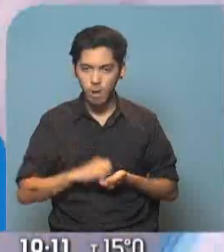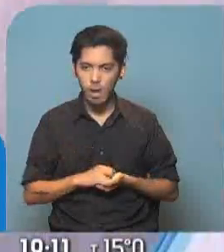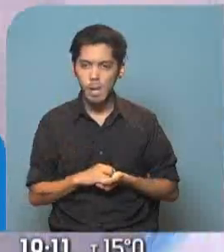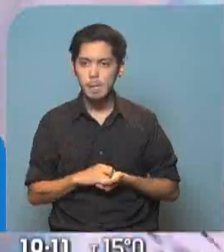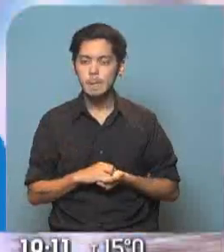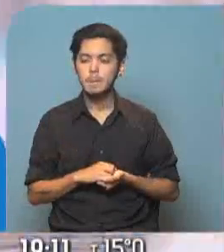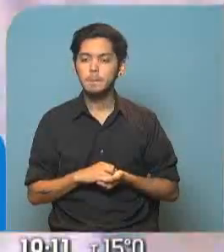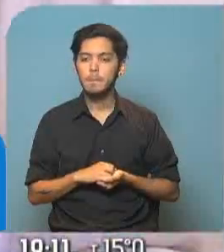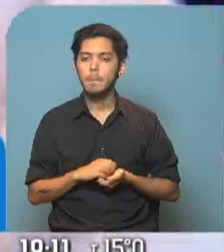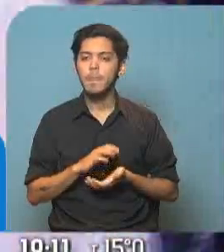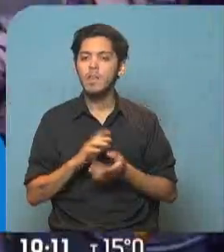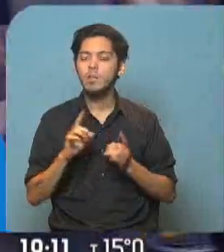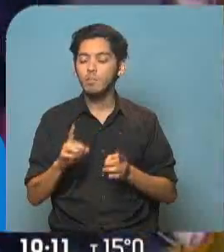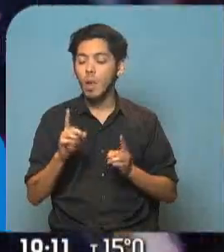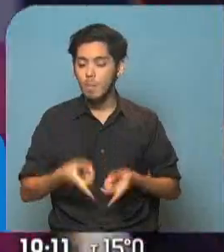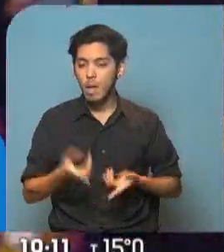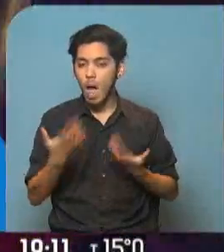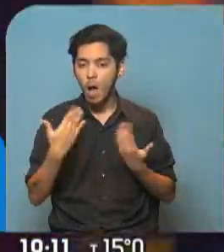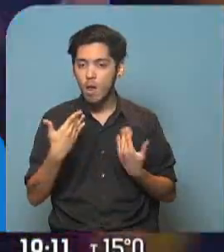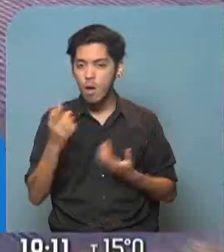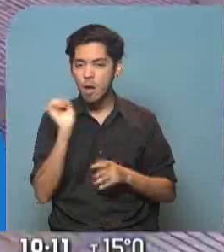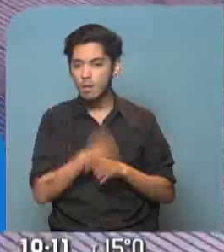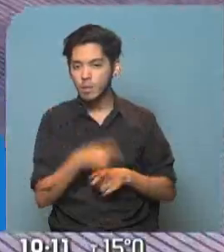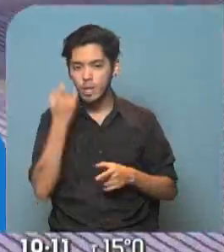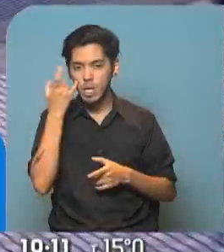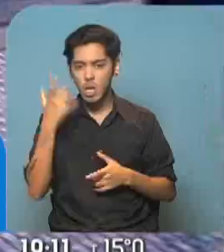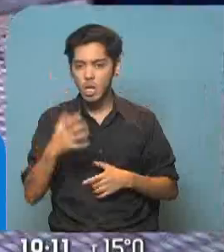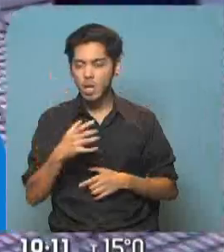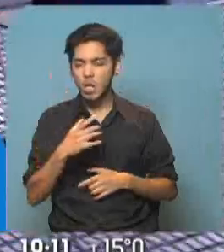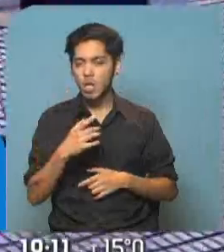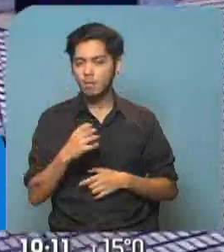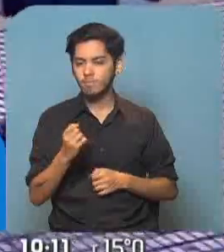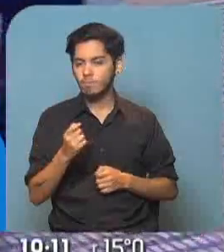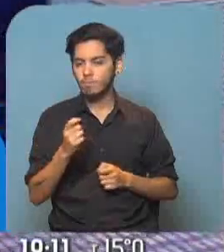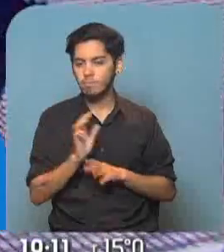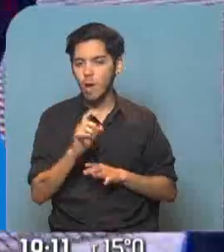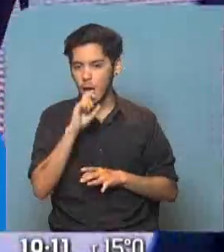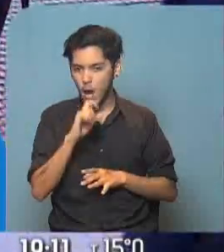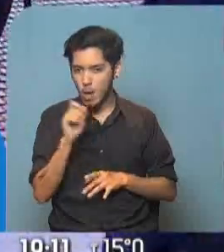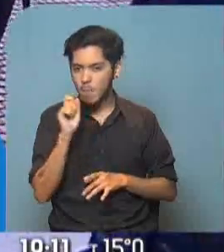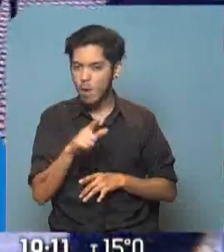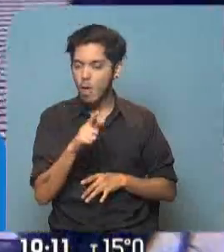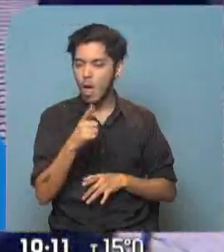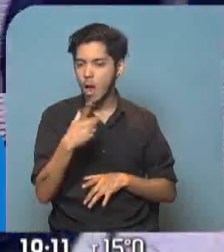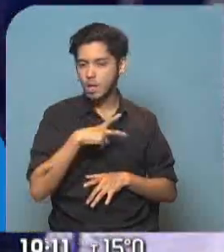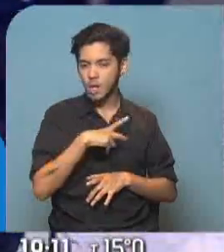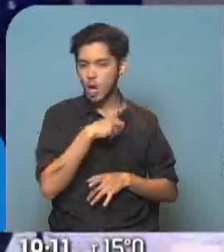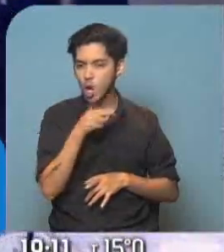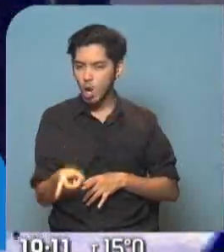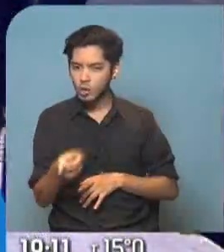habló de la indiferencia y del egoísmo de los ricos frente a los pobres.